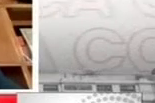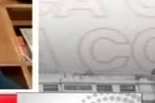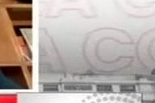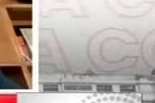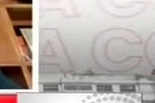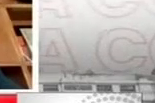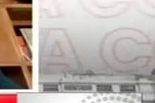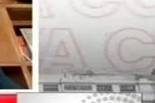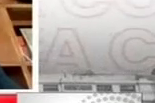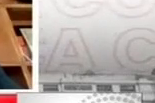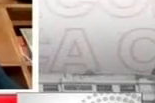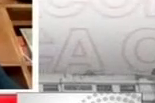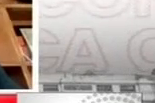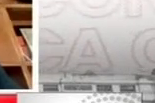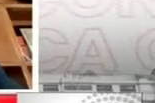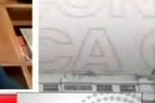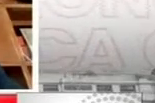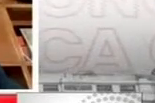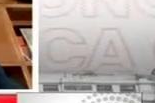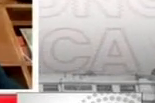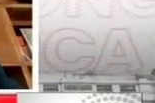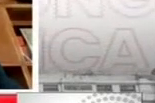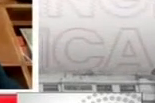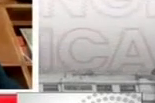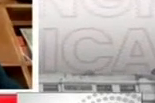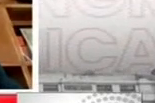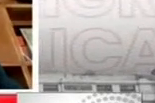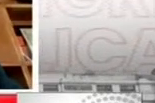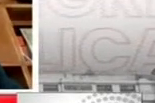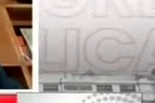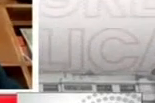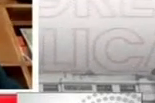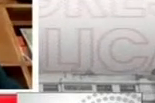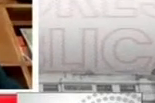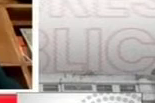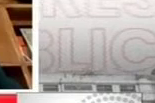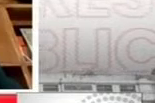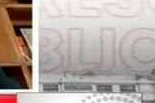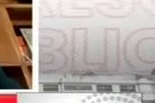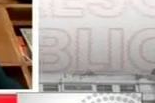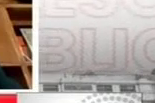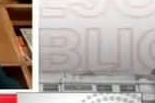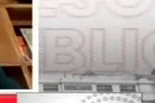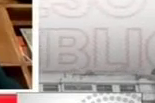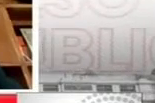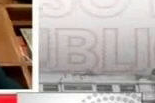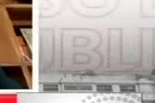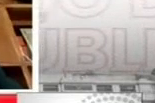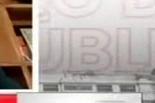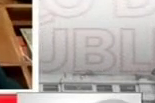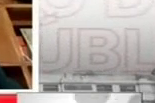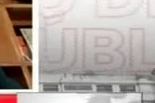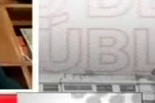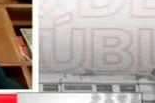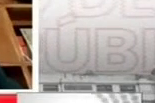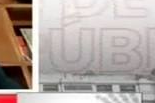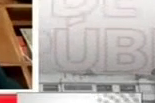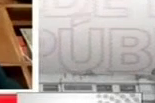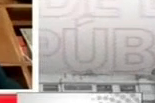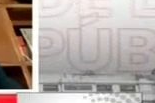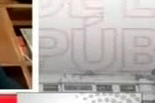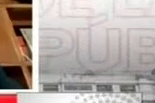la generación de la inversión, porque con la generación de la inversión vamos a